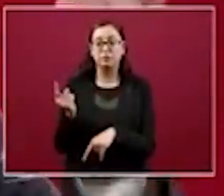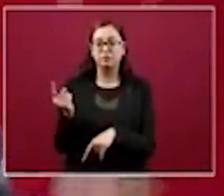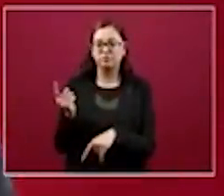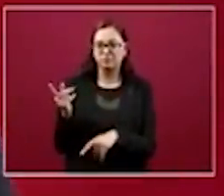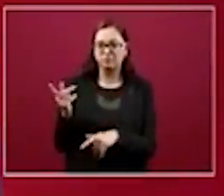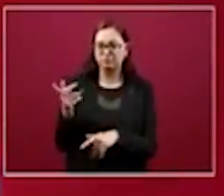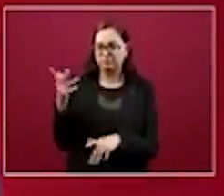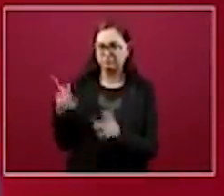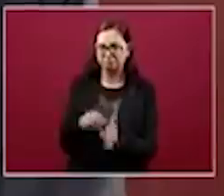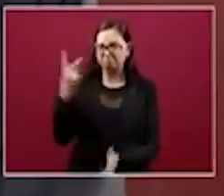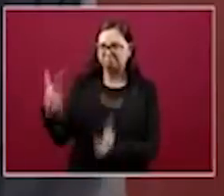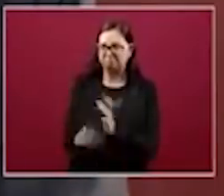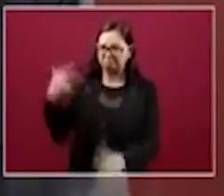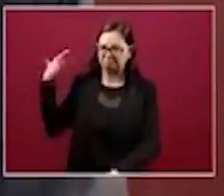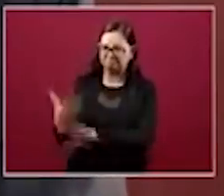hostilizada